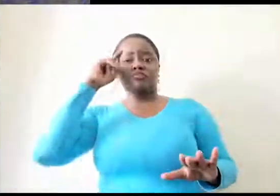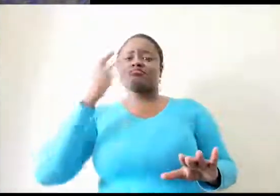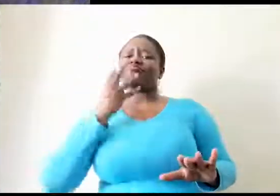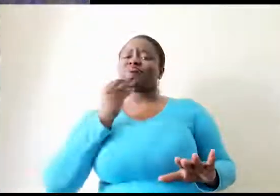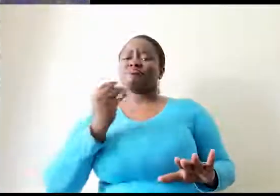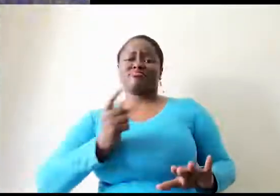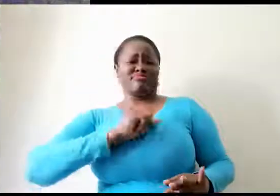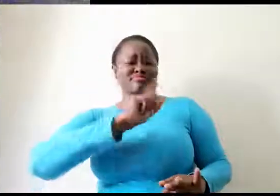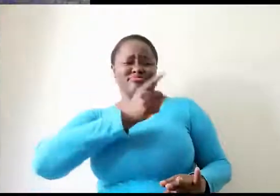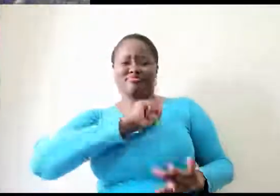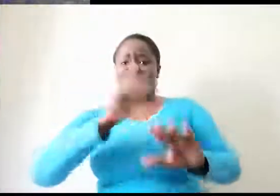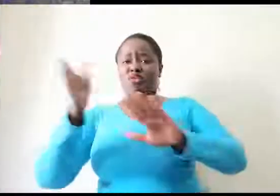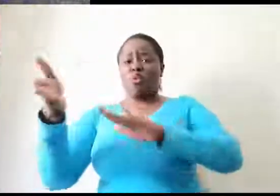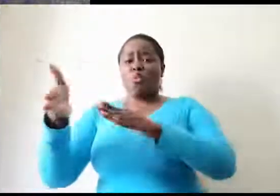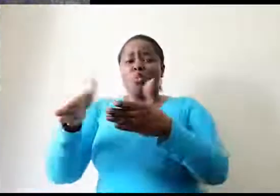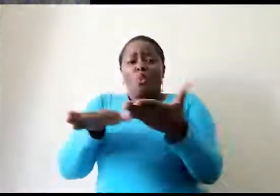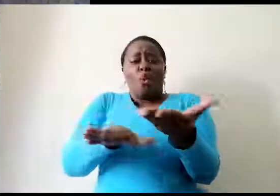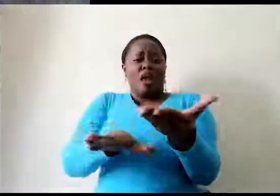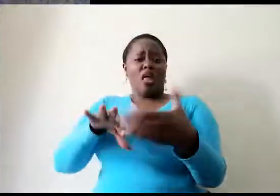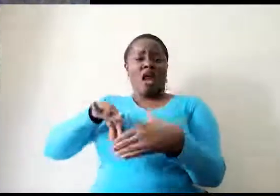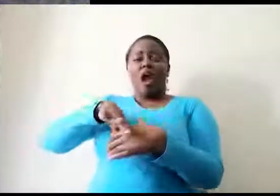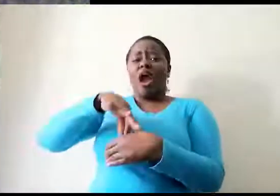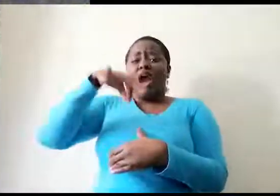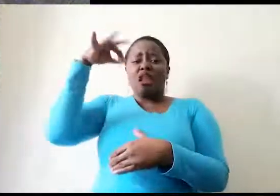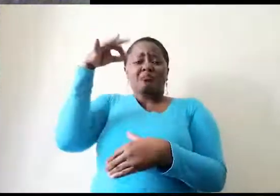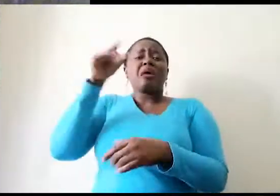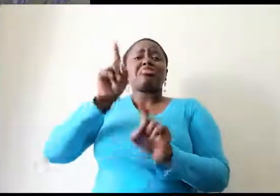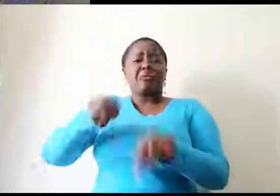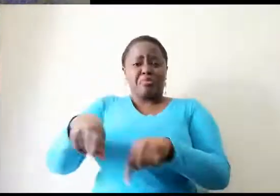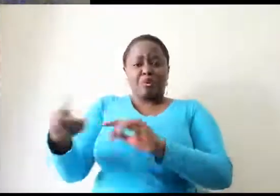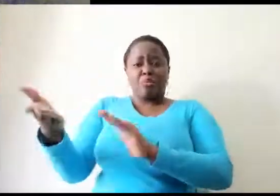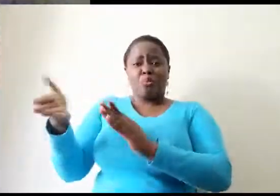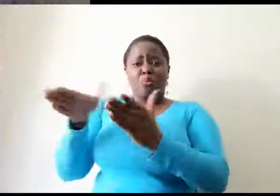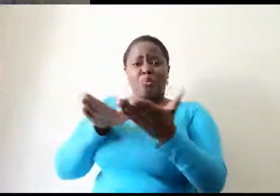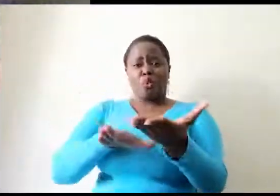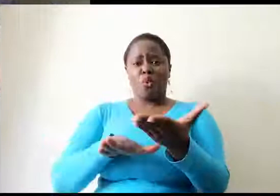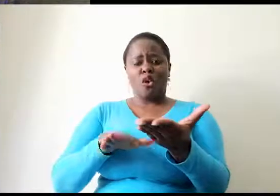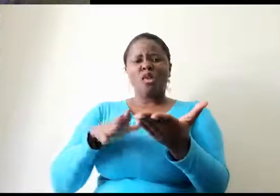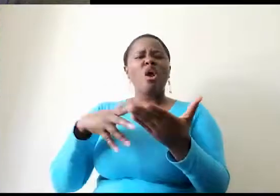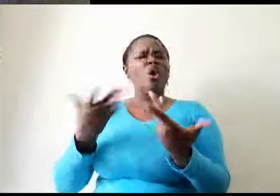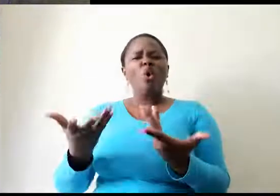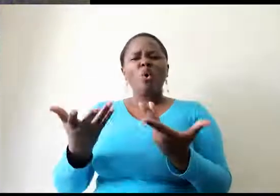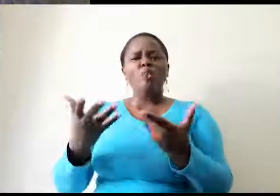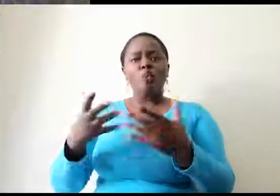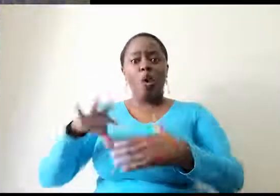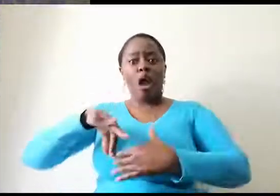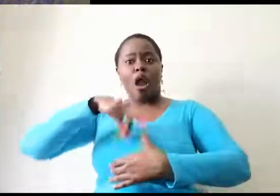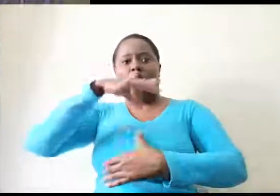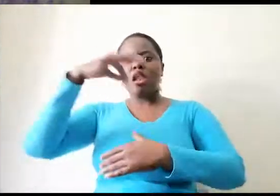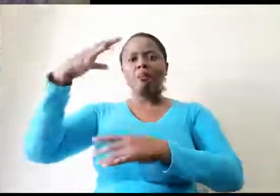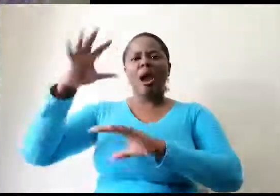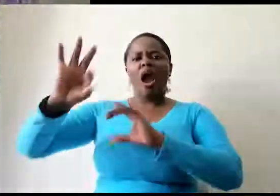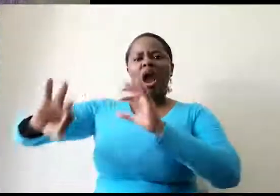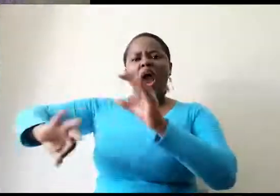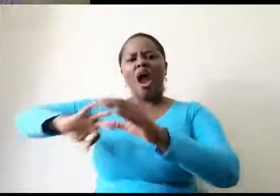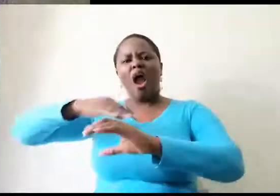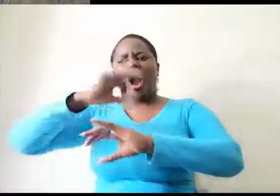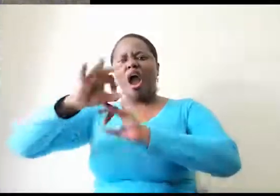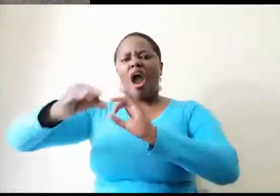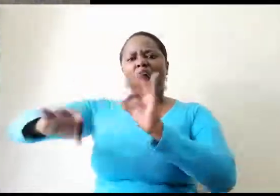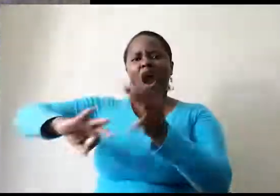cree que el alma muere también cuando muere el cuerpo, porque para él el alma está compuesta de